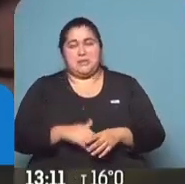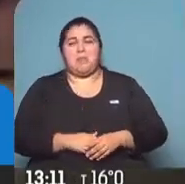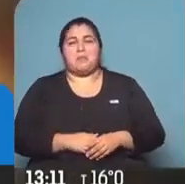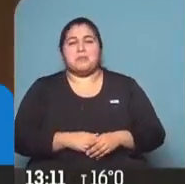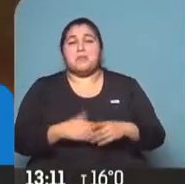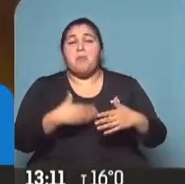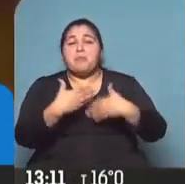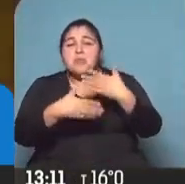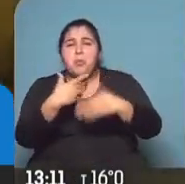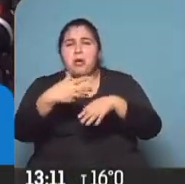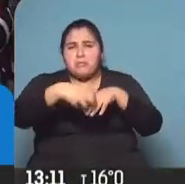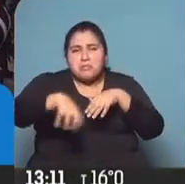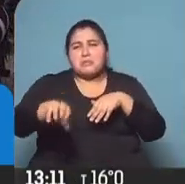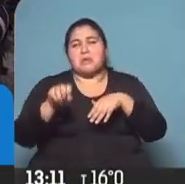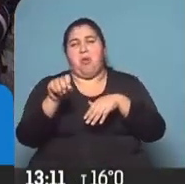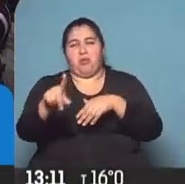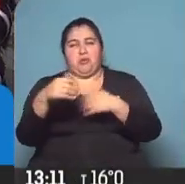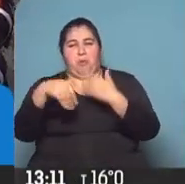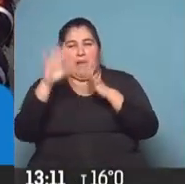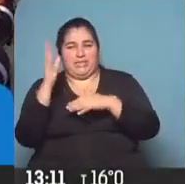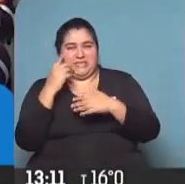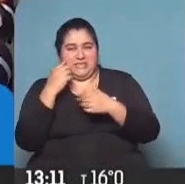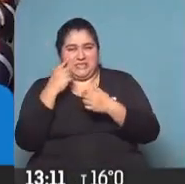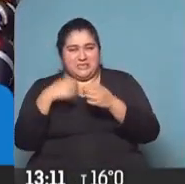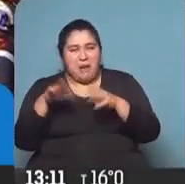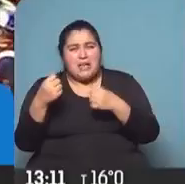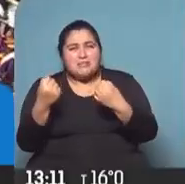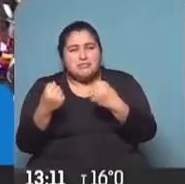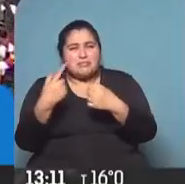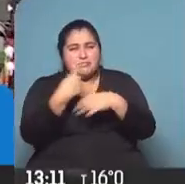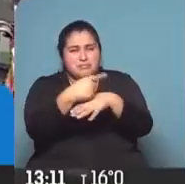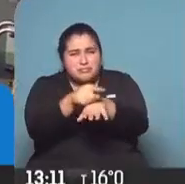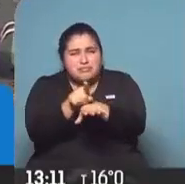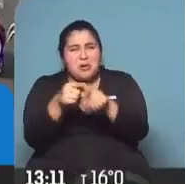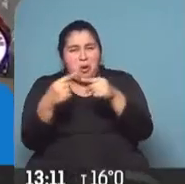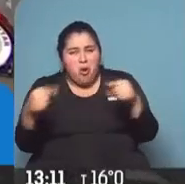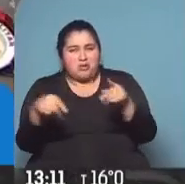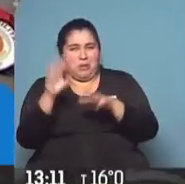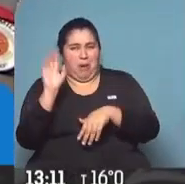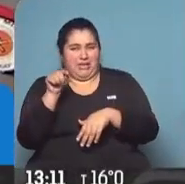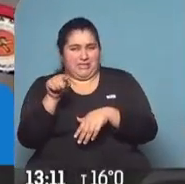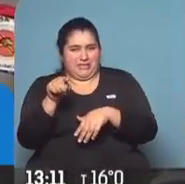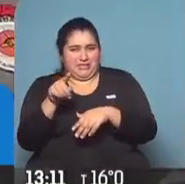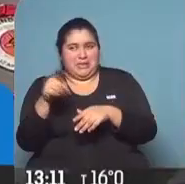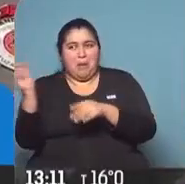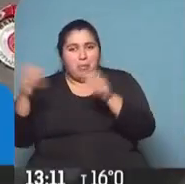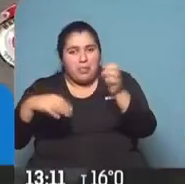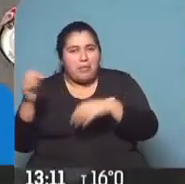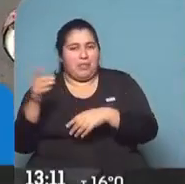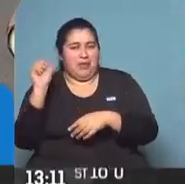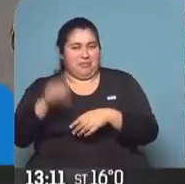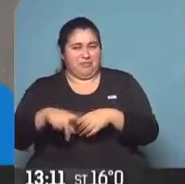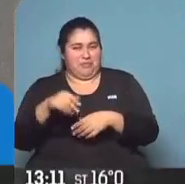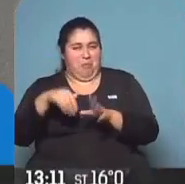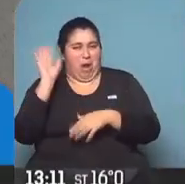d refiriendo lo primero que arman que llegan al país y reciben los